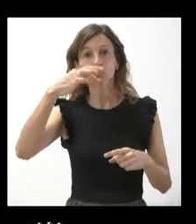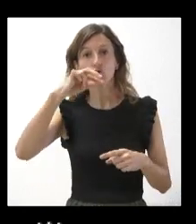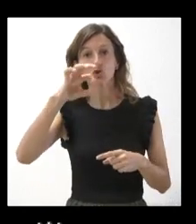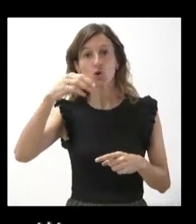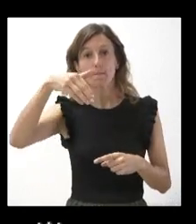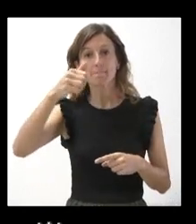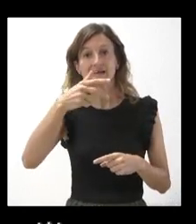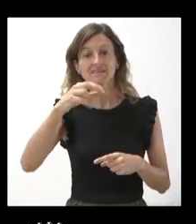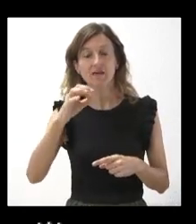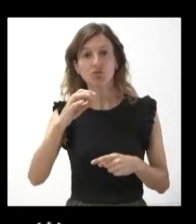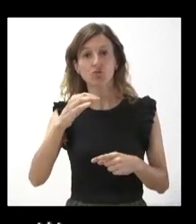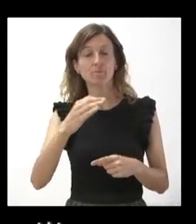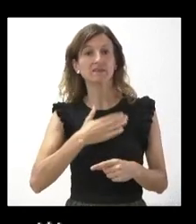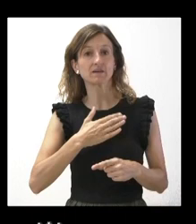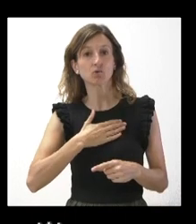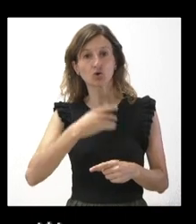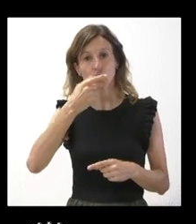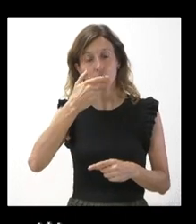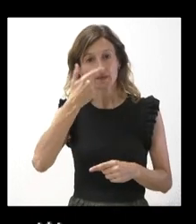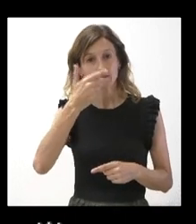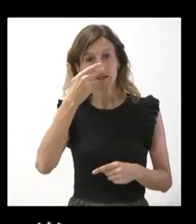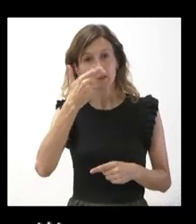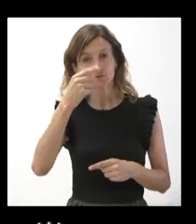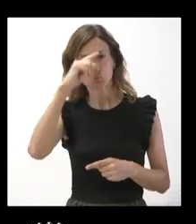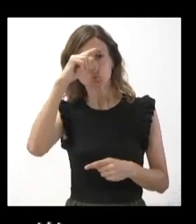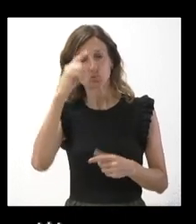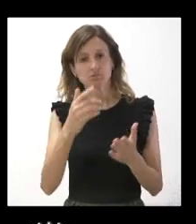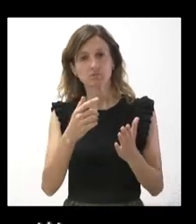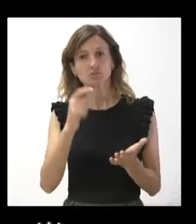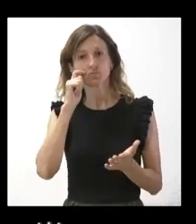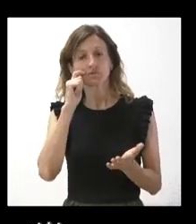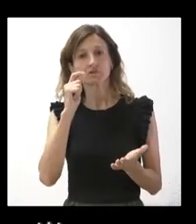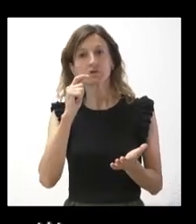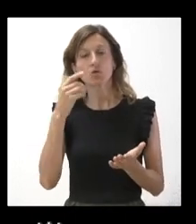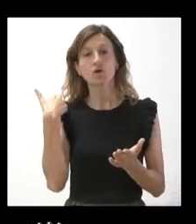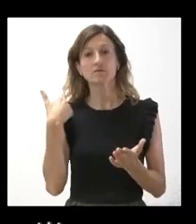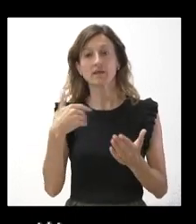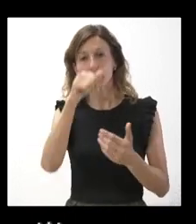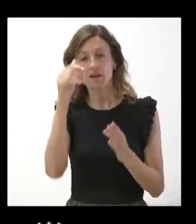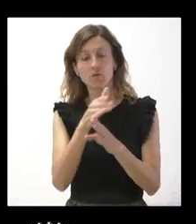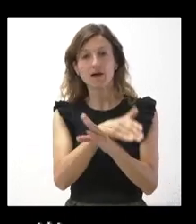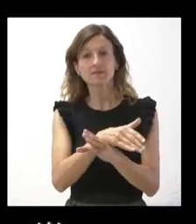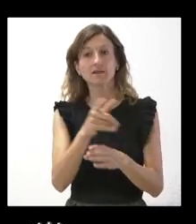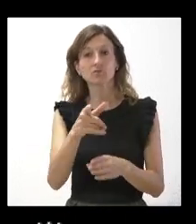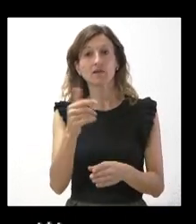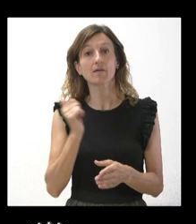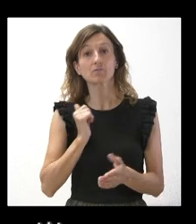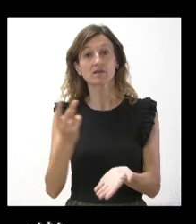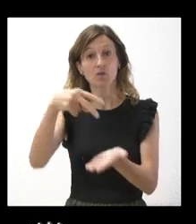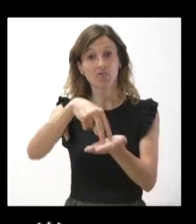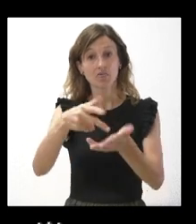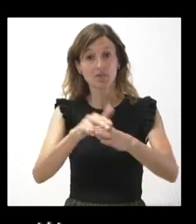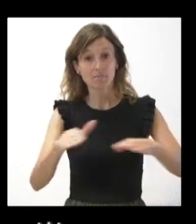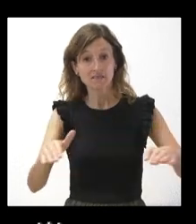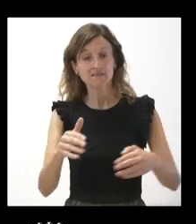declarada BIC de forma inminente, que incluso podría ser antes del verano. Me gustaría saber, y aprovechando precisamente la presencia del consejero